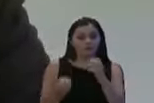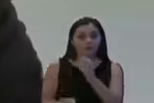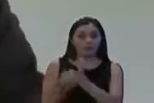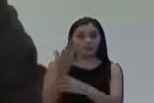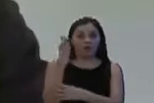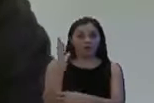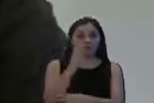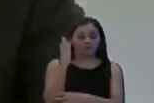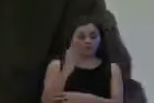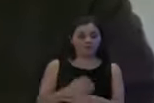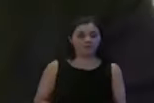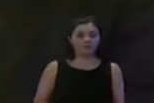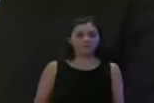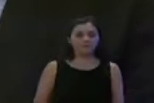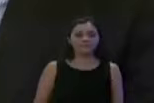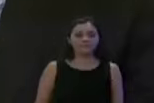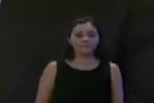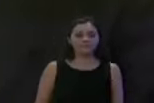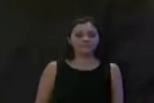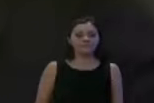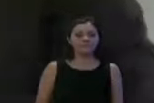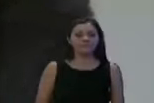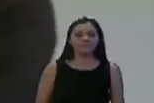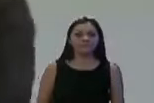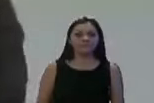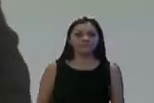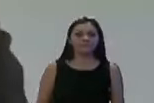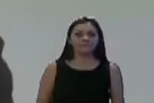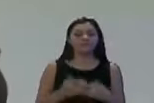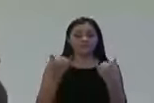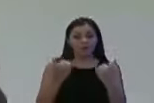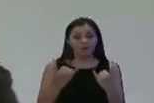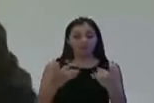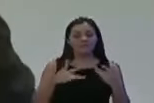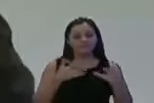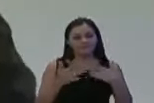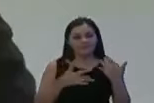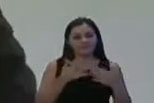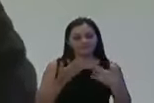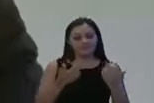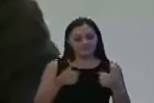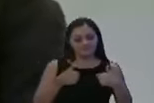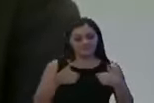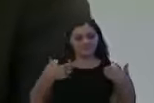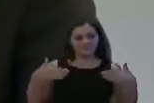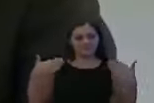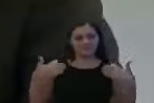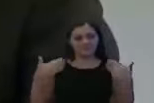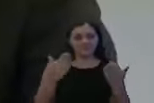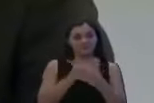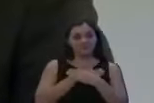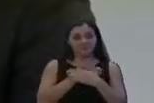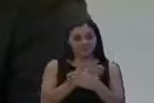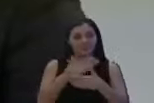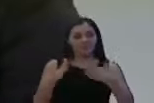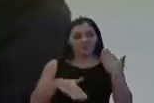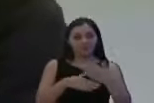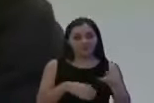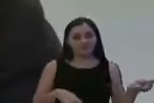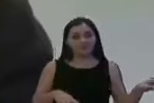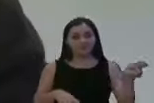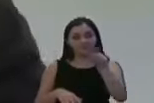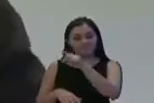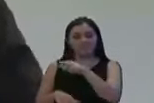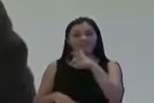imponencia les insisto estamos muy felices de estar aquí quisiera saludar a todas y a todos quisiera saludar a los